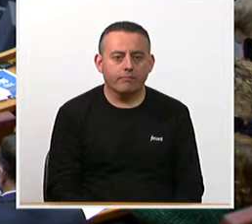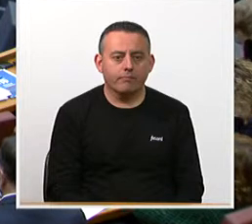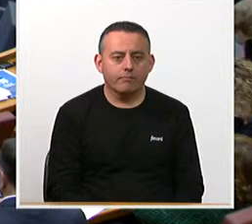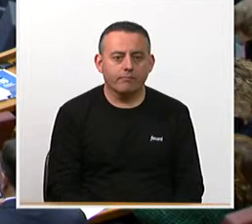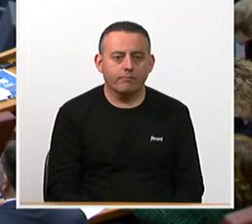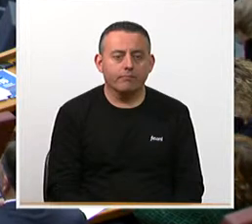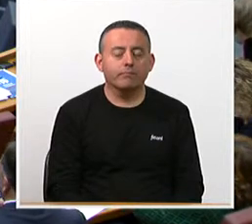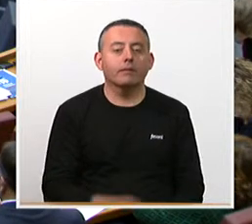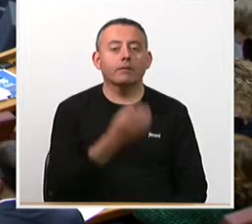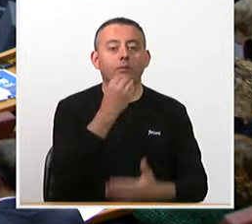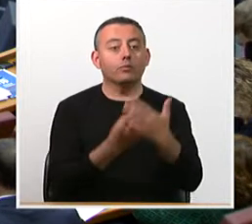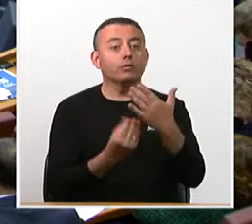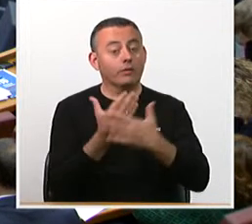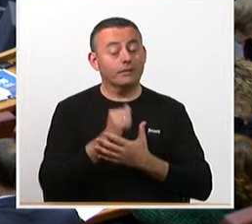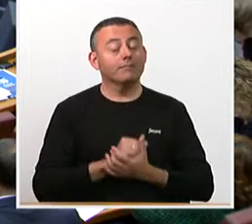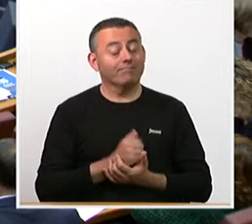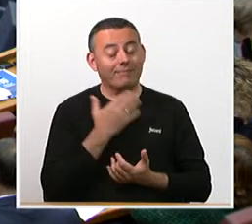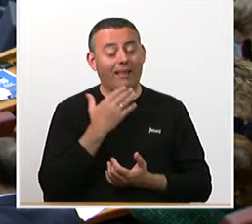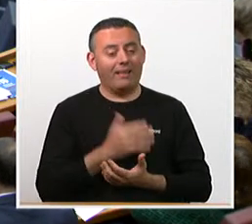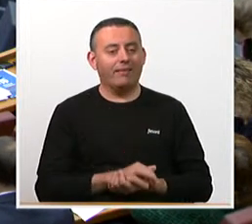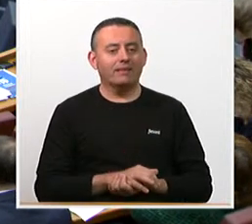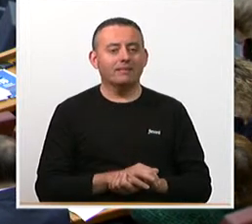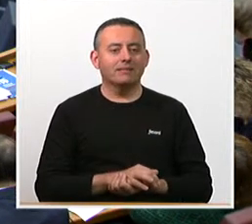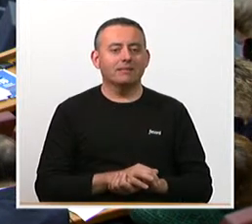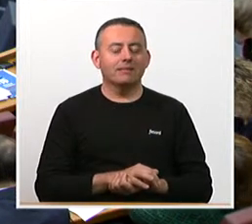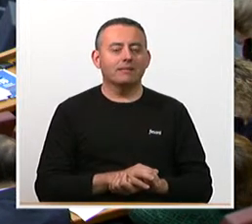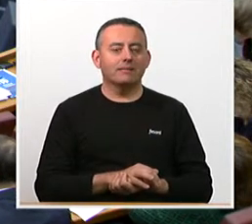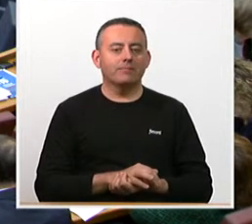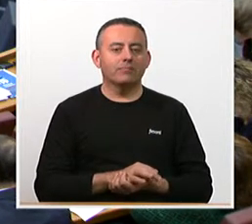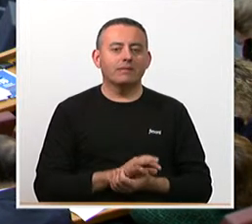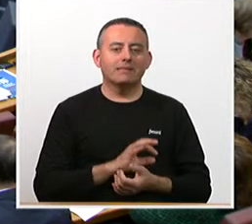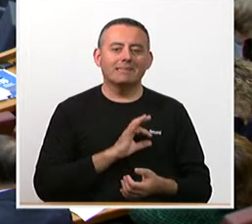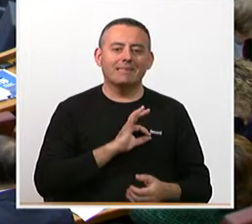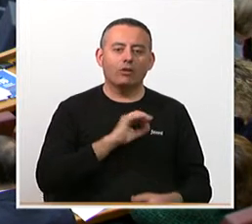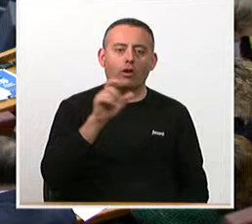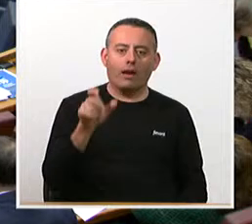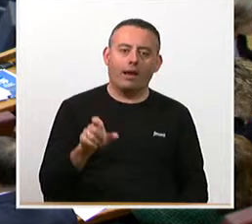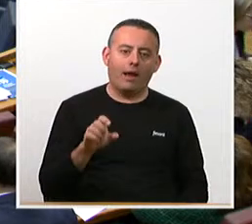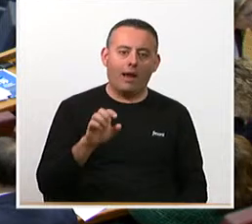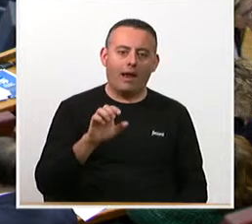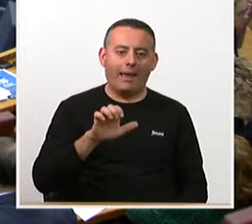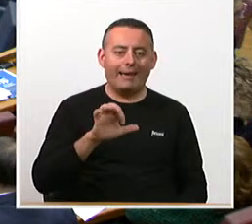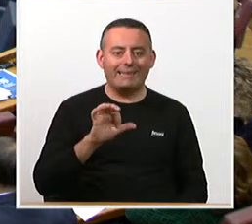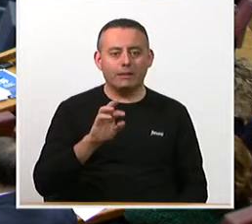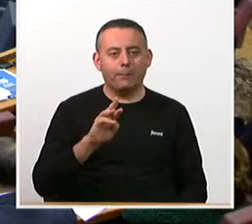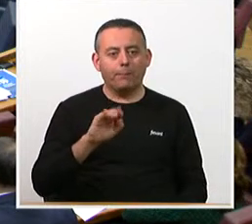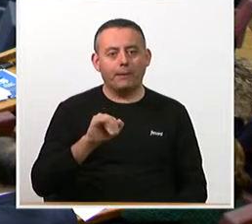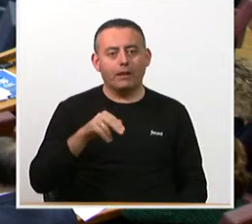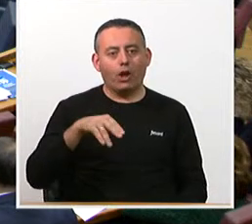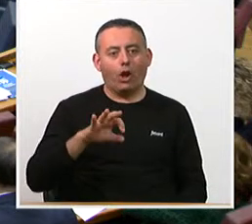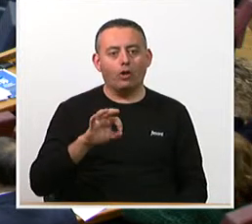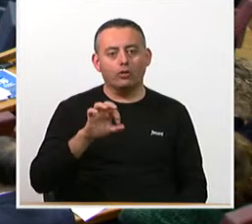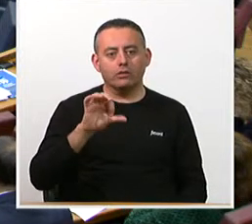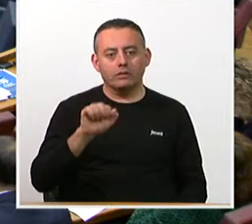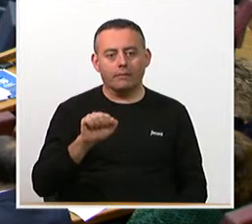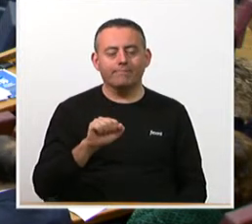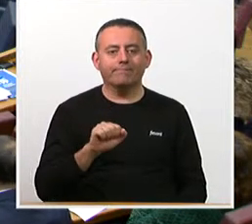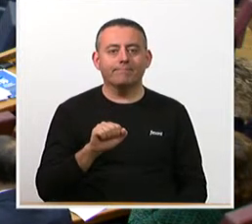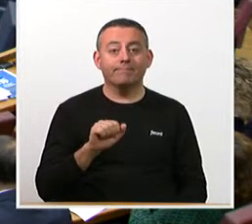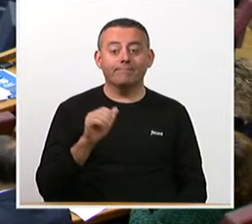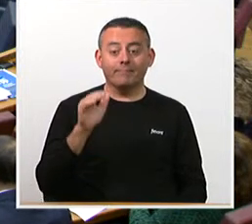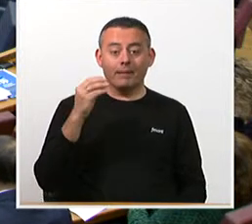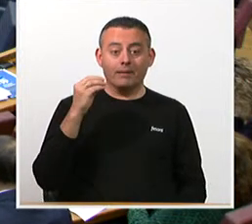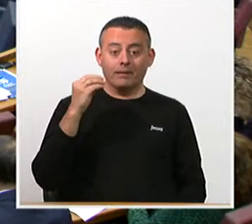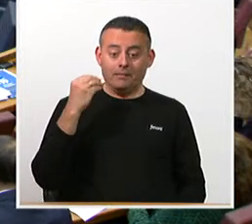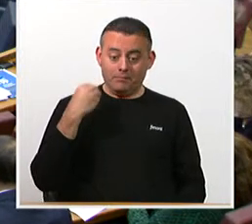Buenos días Muchas gracias señora Espinosa eh Como dice Paco borras